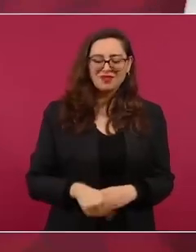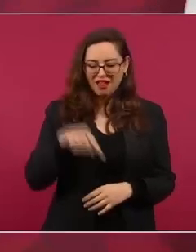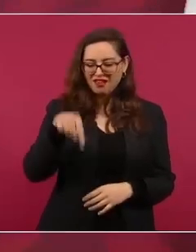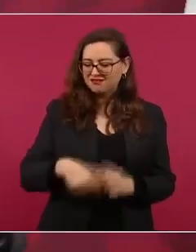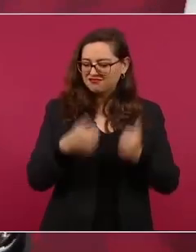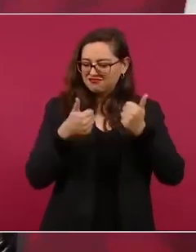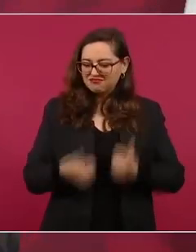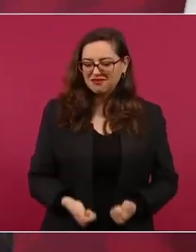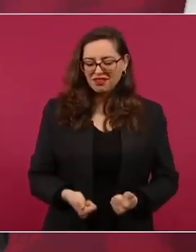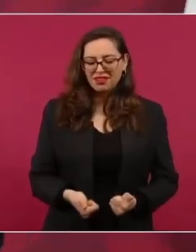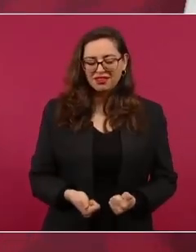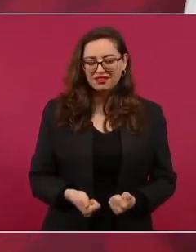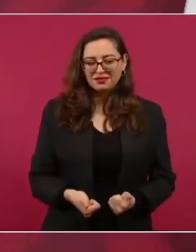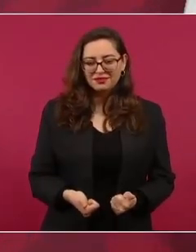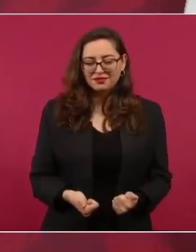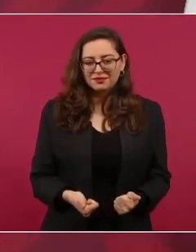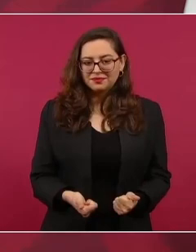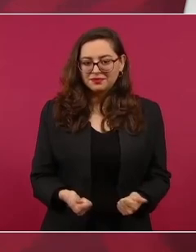Entre otras cosas,